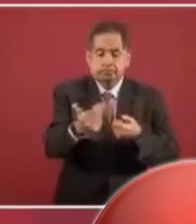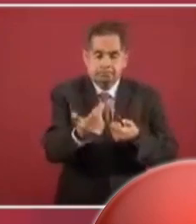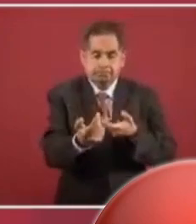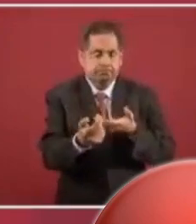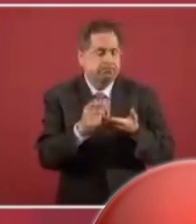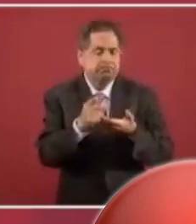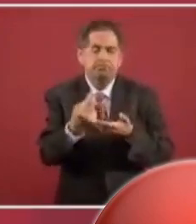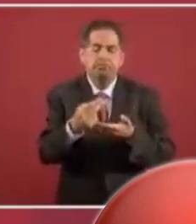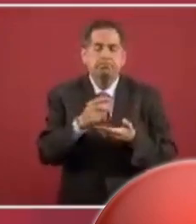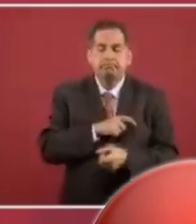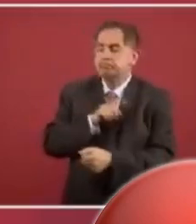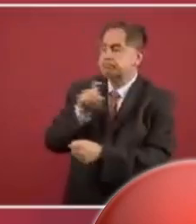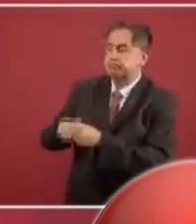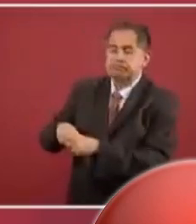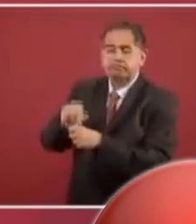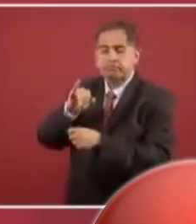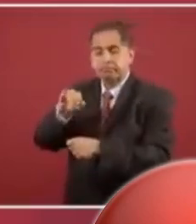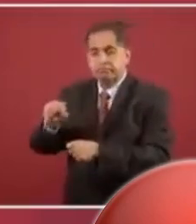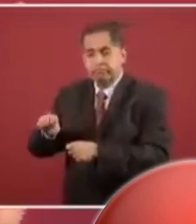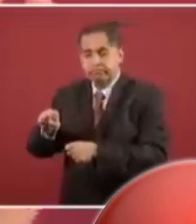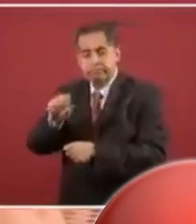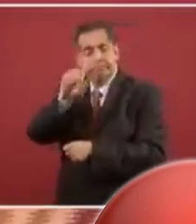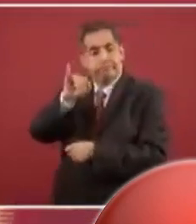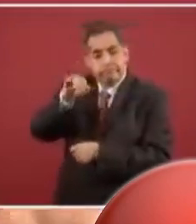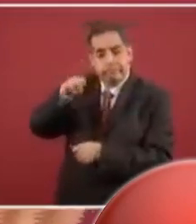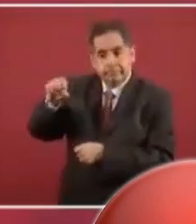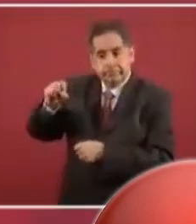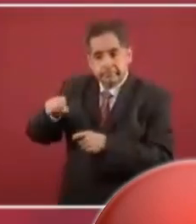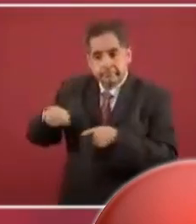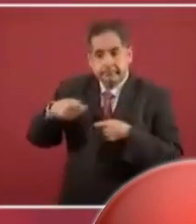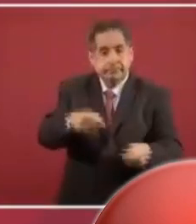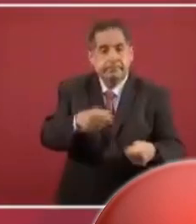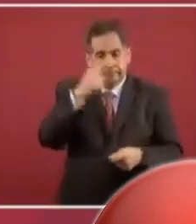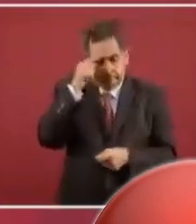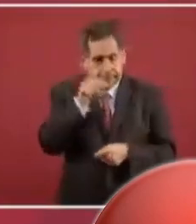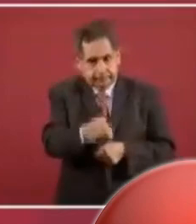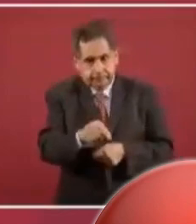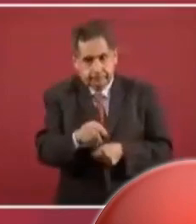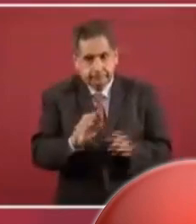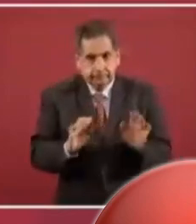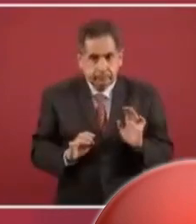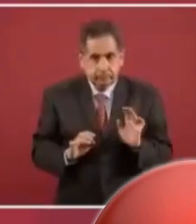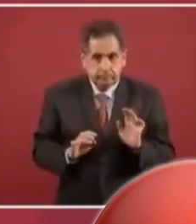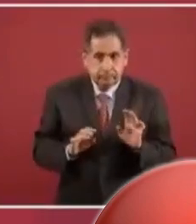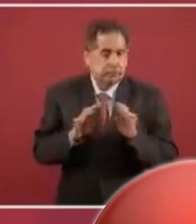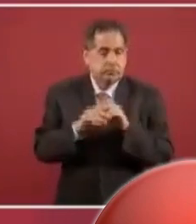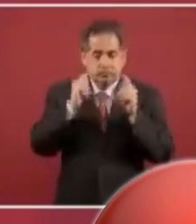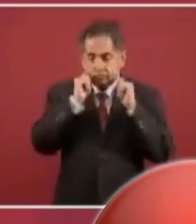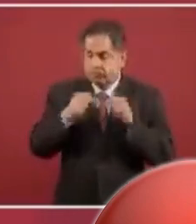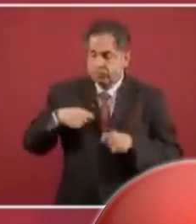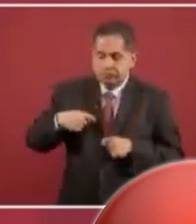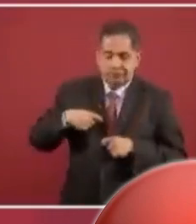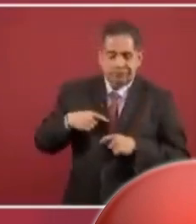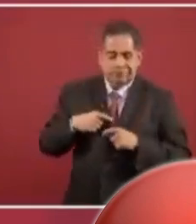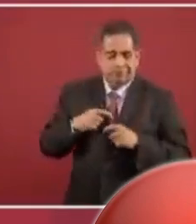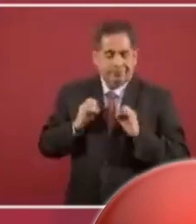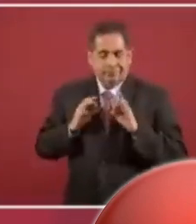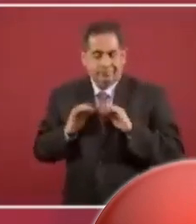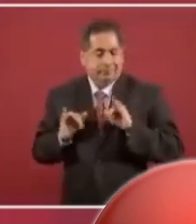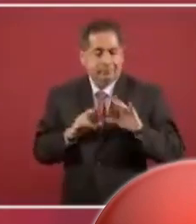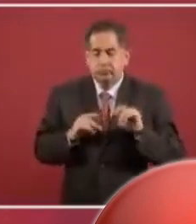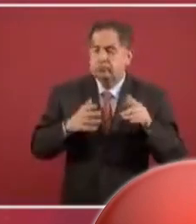Seguro Social, aún se trate de que hubiera habido un intermediario. Es muy